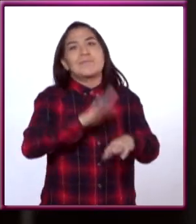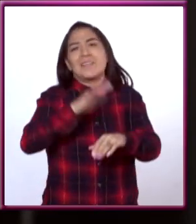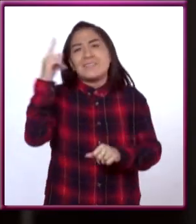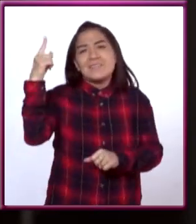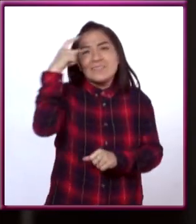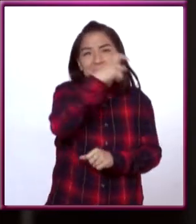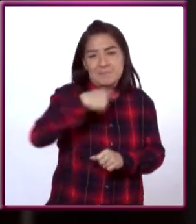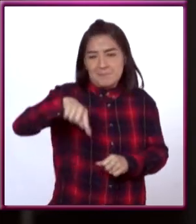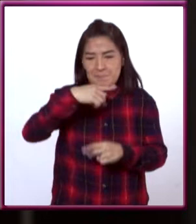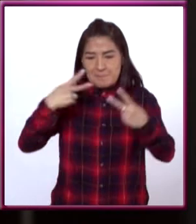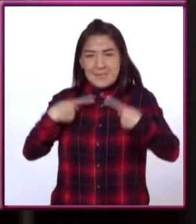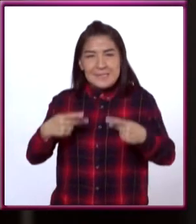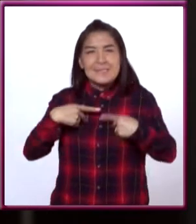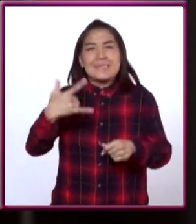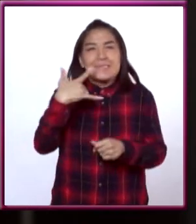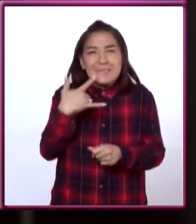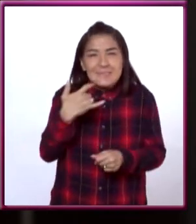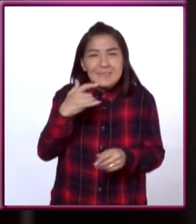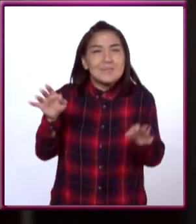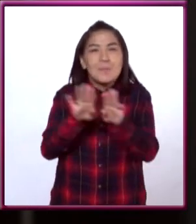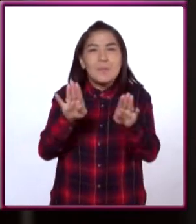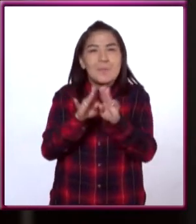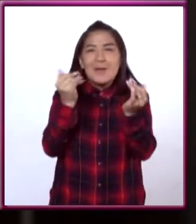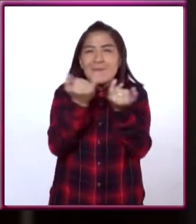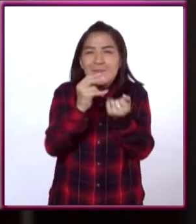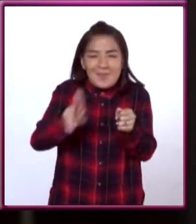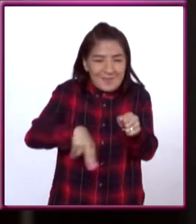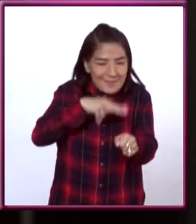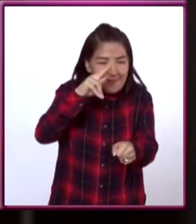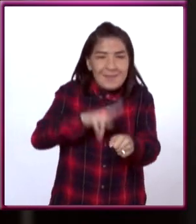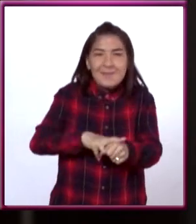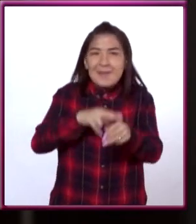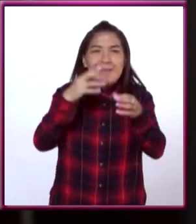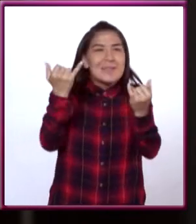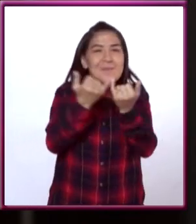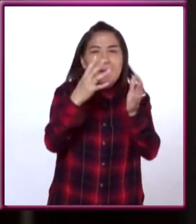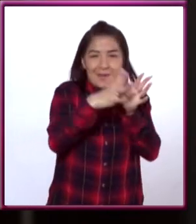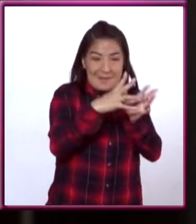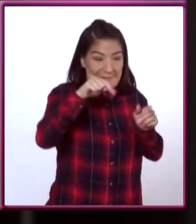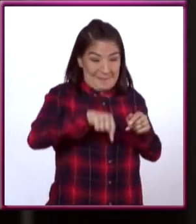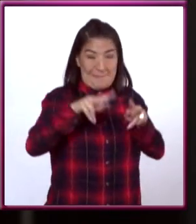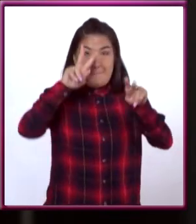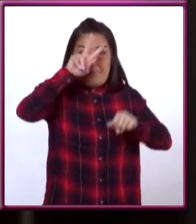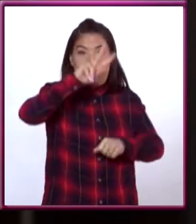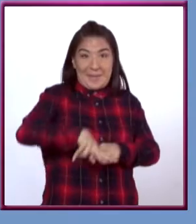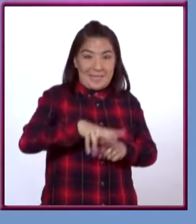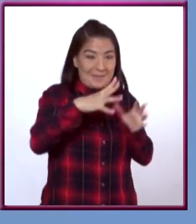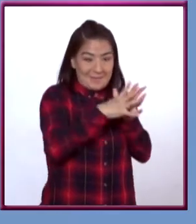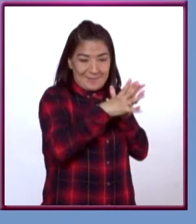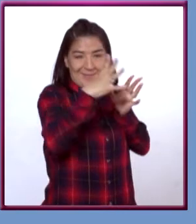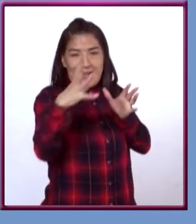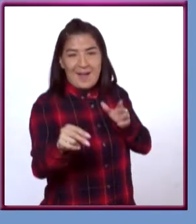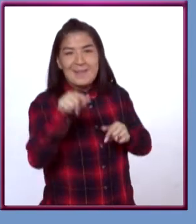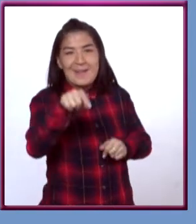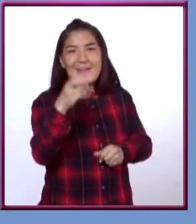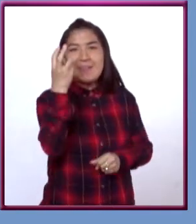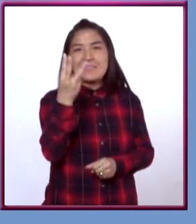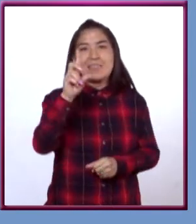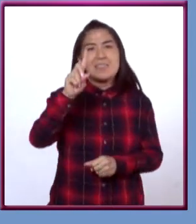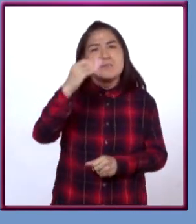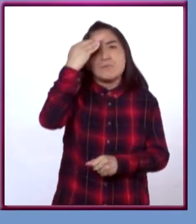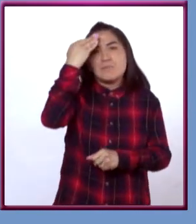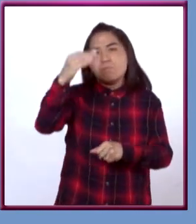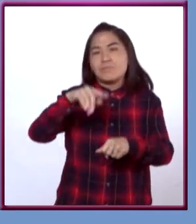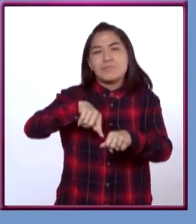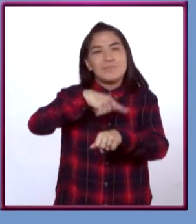trabajamos con estas herramientas es lograr que la naturaleza de un fenómeno esté reflejada en la computadora. Y eso toma tiempo